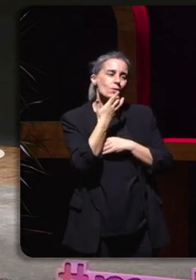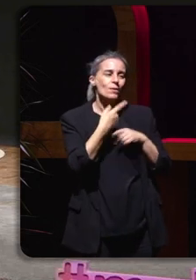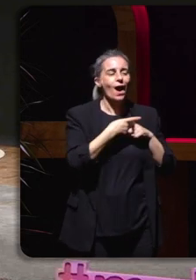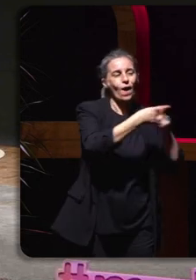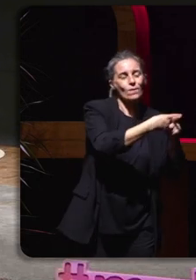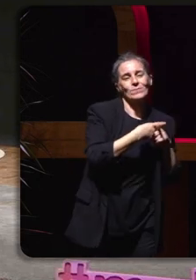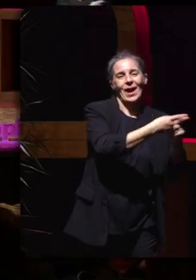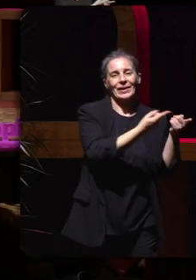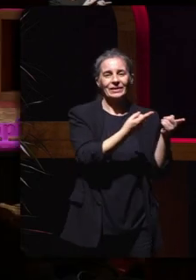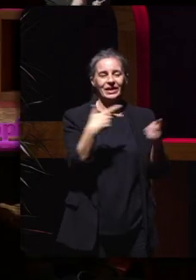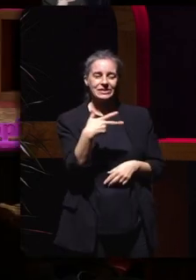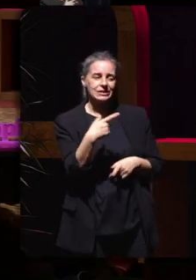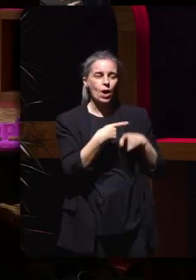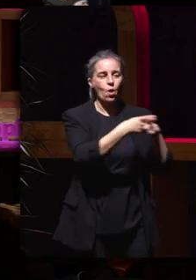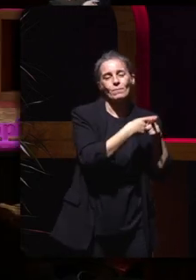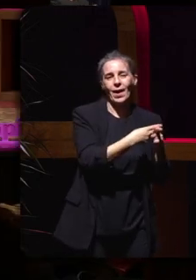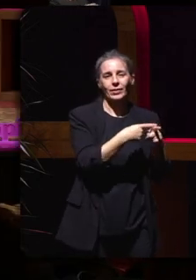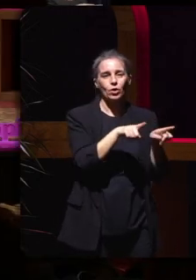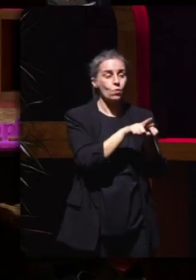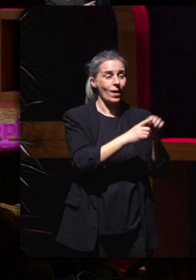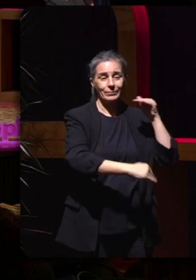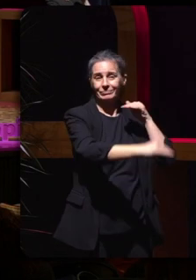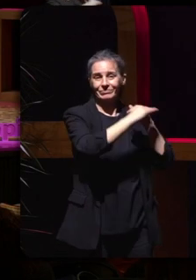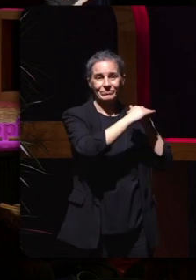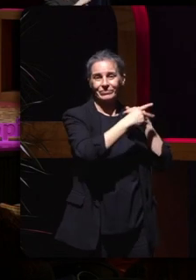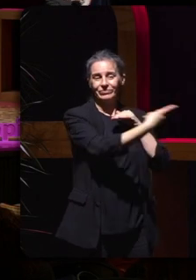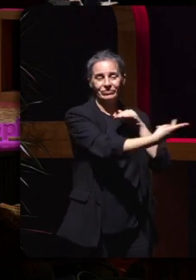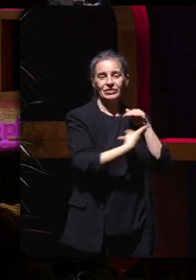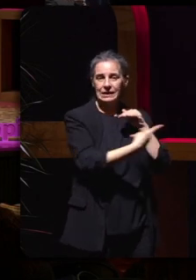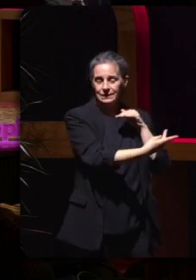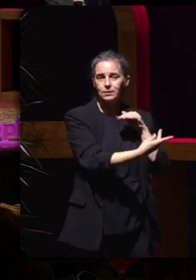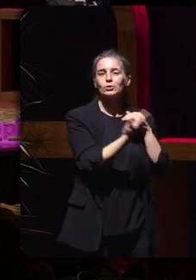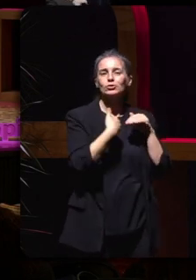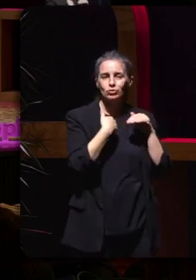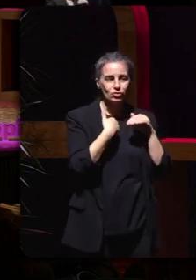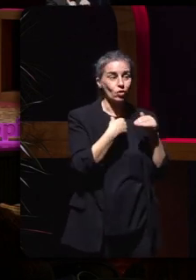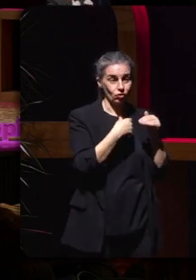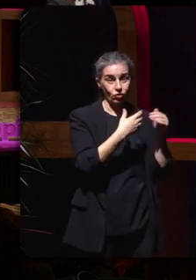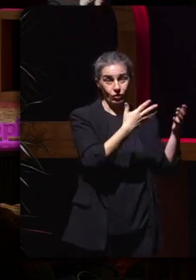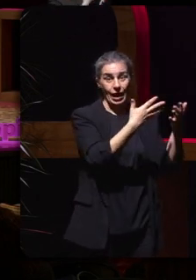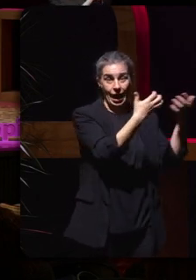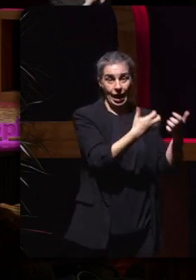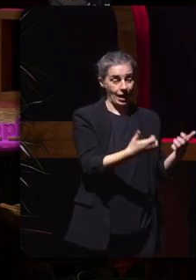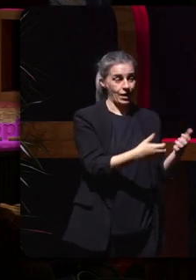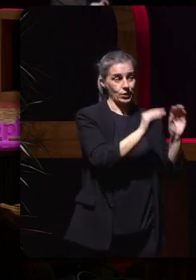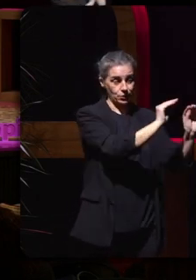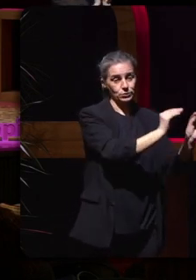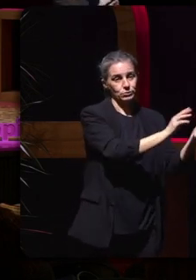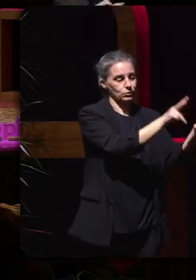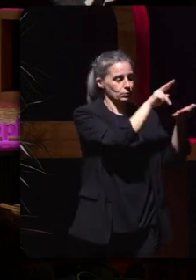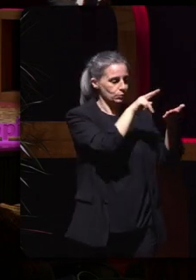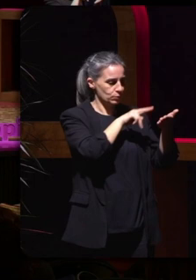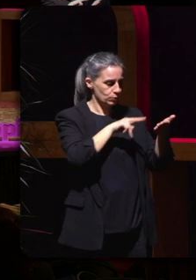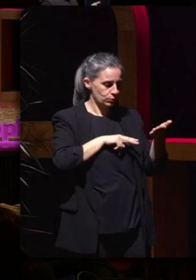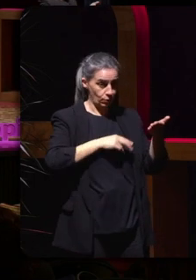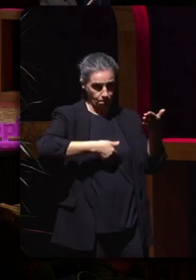el chiste era compartido que todo era común Entonces yo leía todo el rato referencias cuando tenía 13 14 15 años en